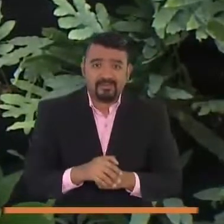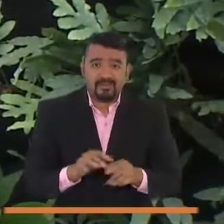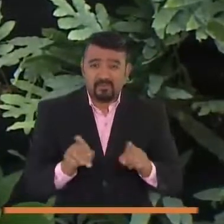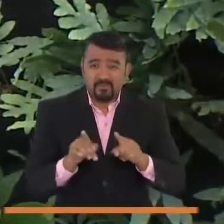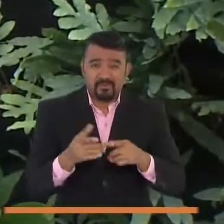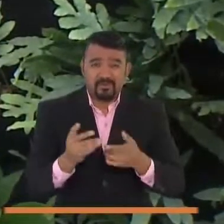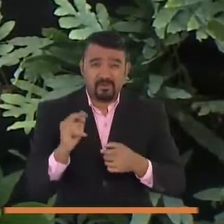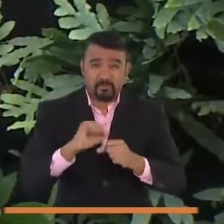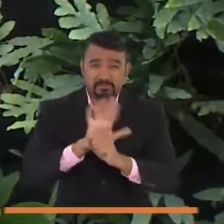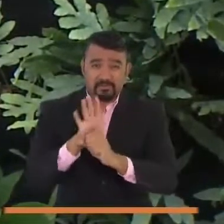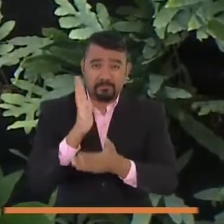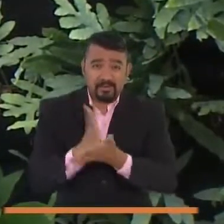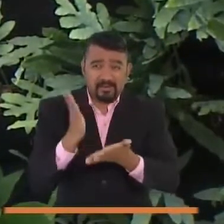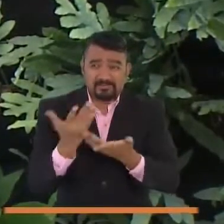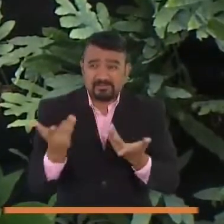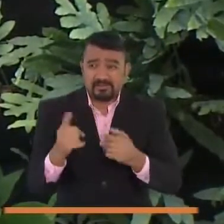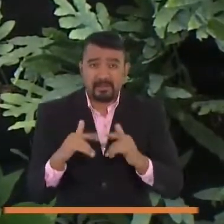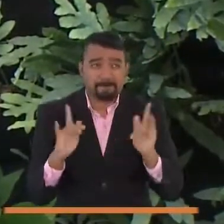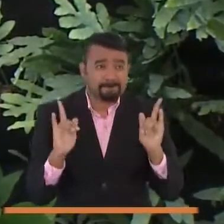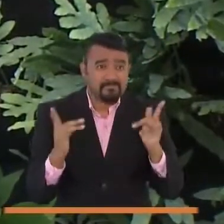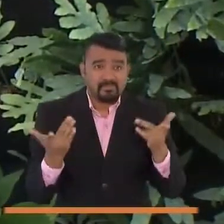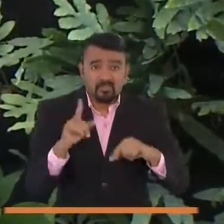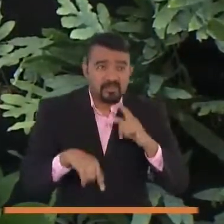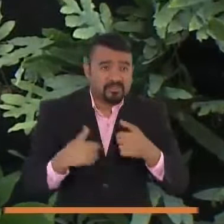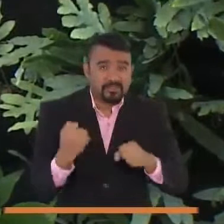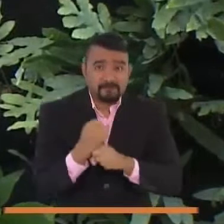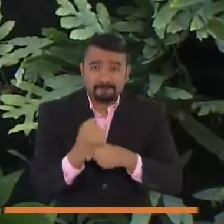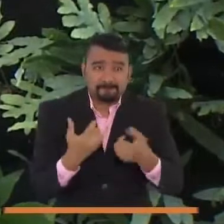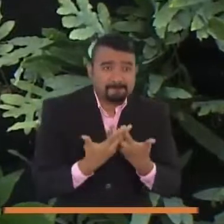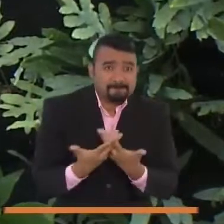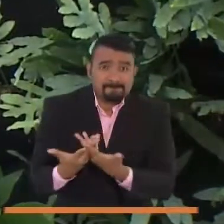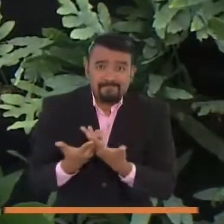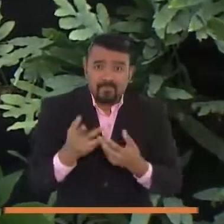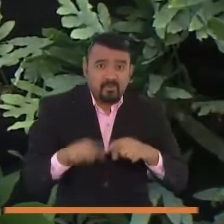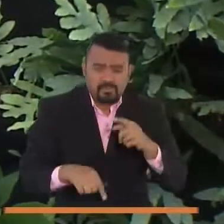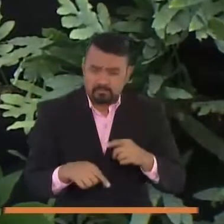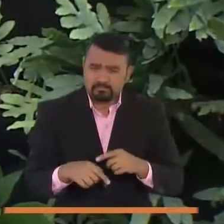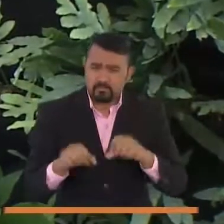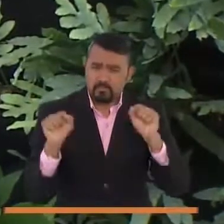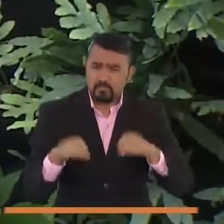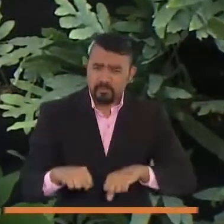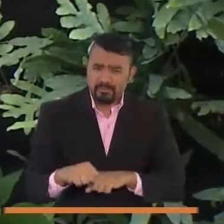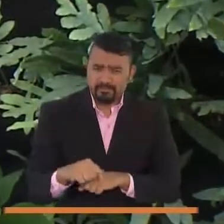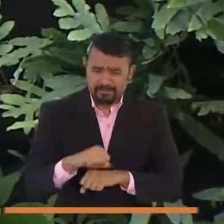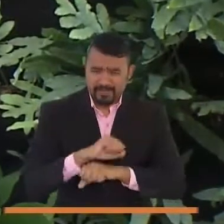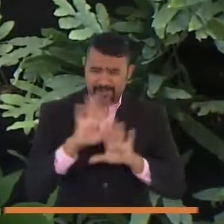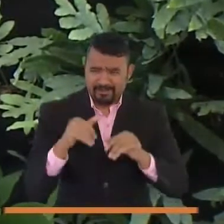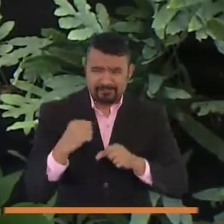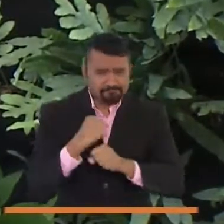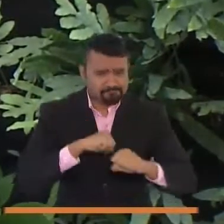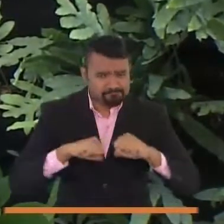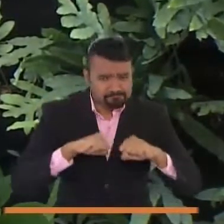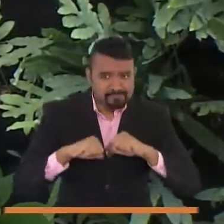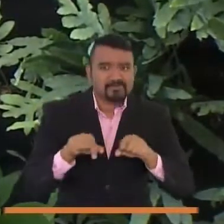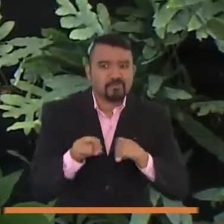como país, que podemos seguir avanzando todos los días. Ese es el objetivo principal de esta